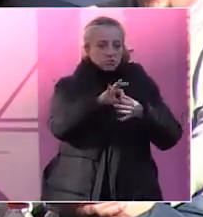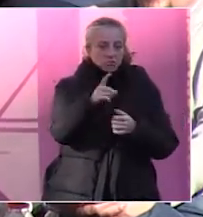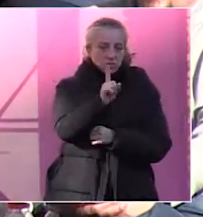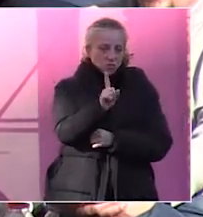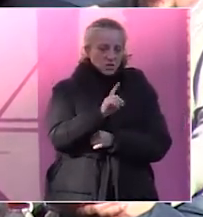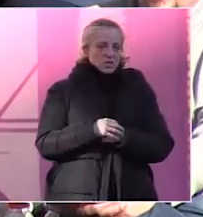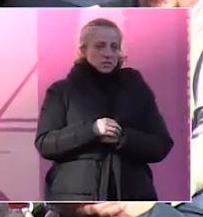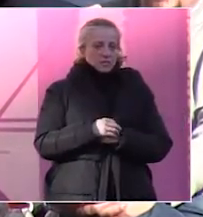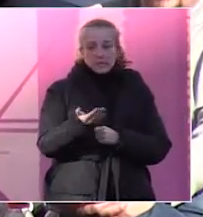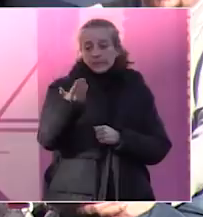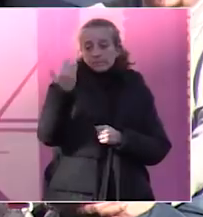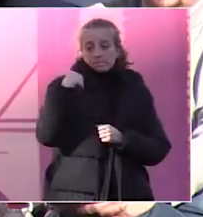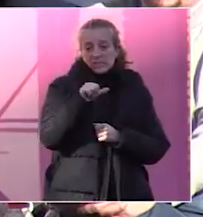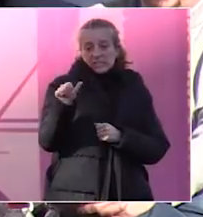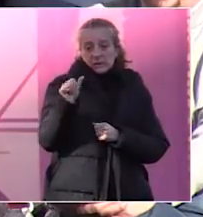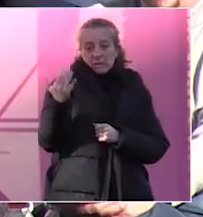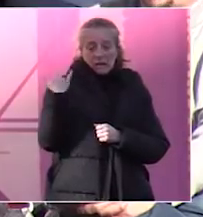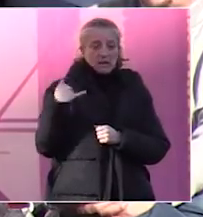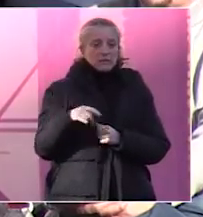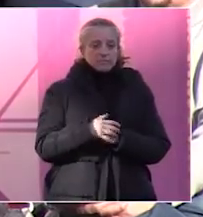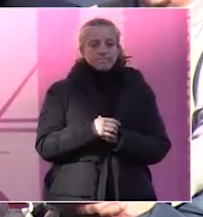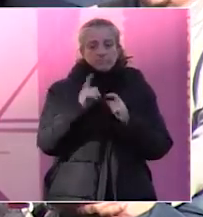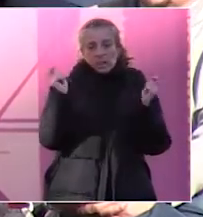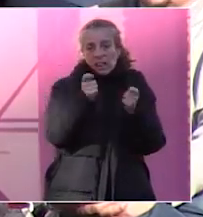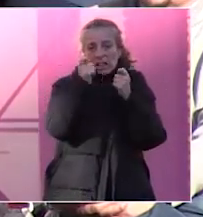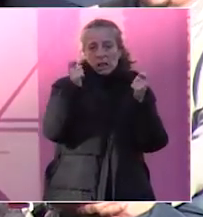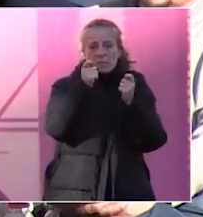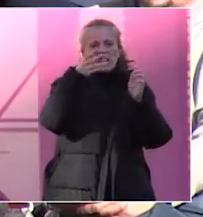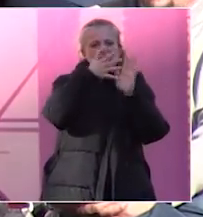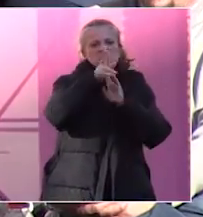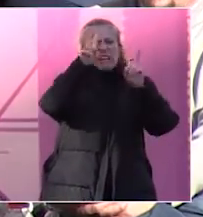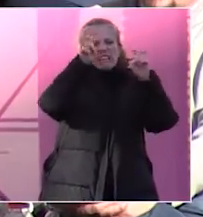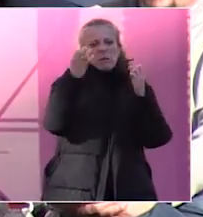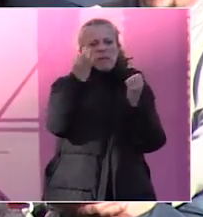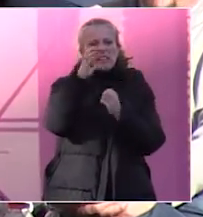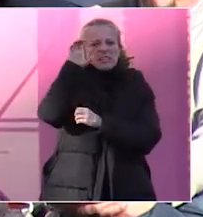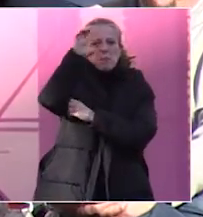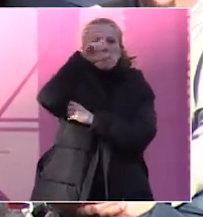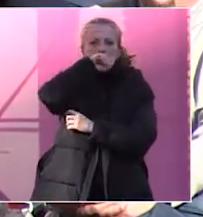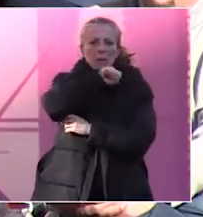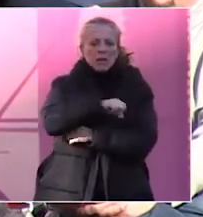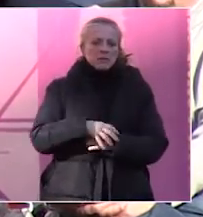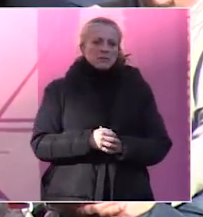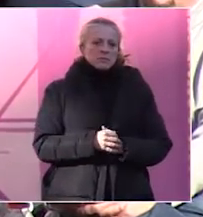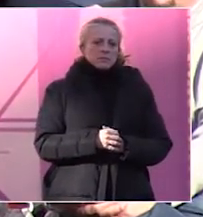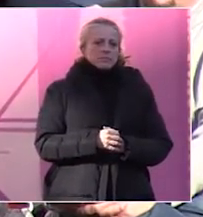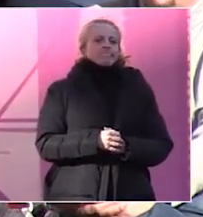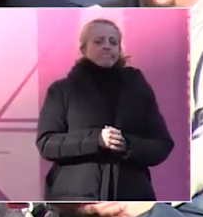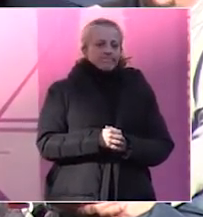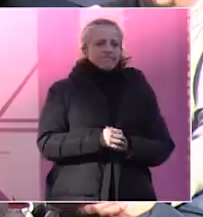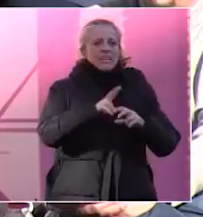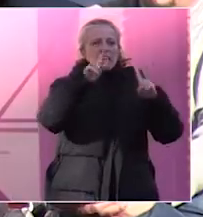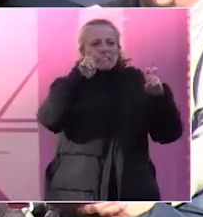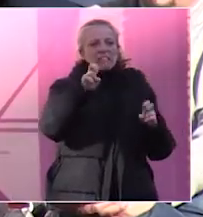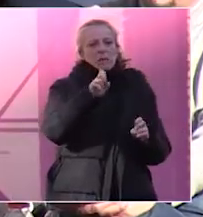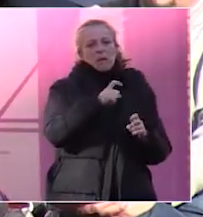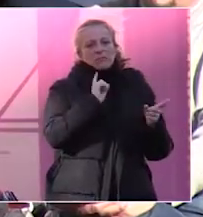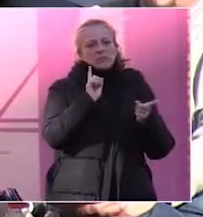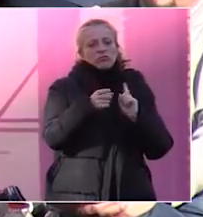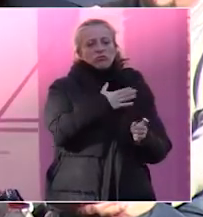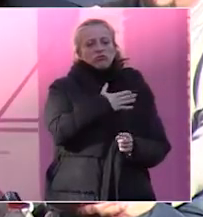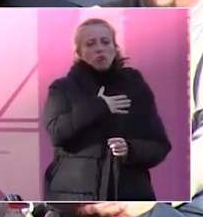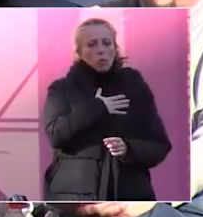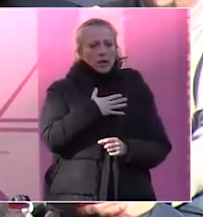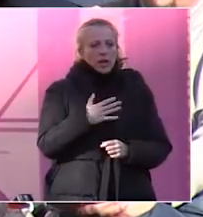estas últimas semanas, se ha hablado mucho de patria, se ha hablado mucho de soberanía, se ha